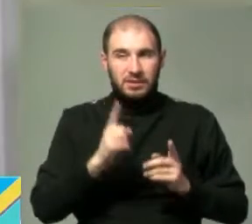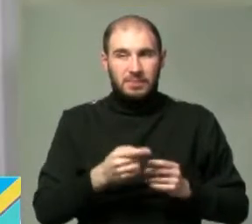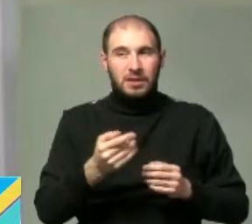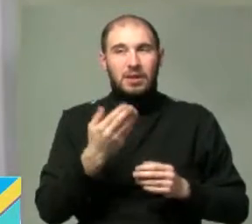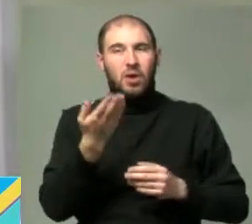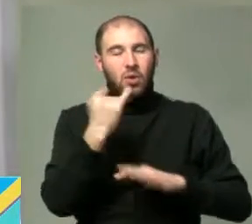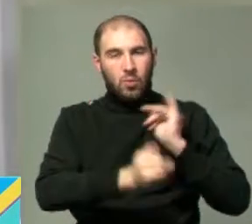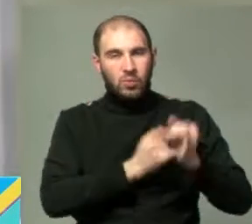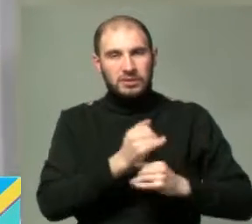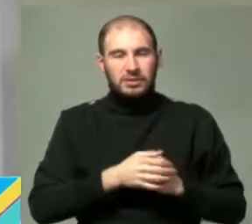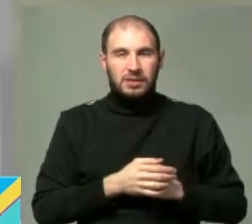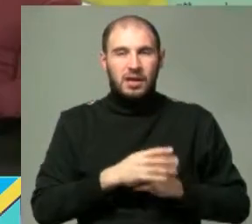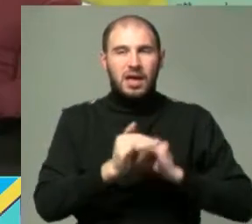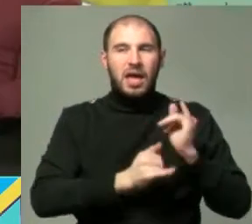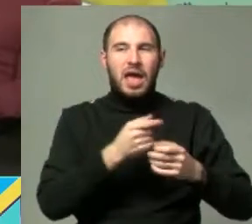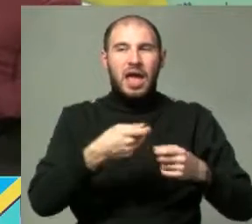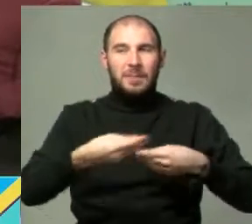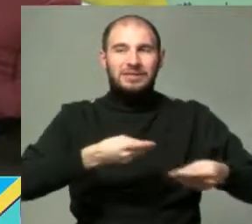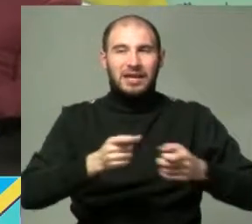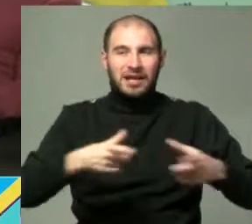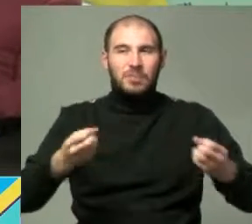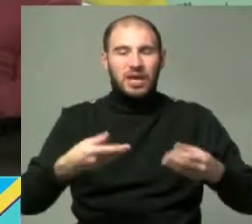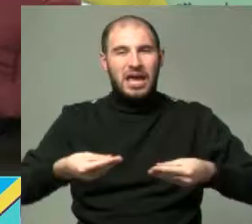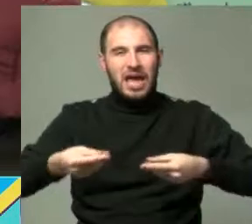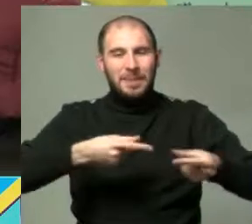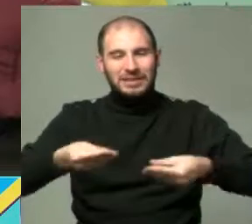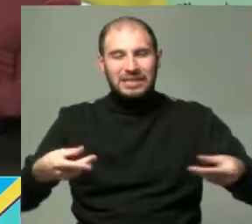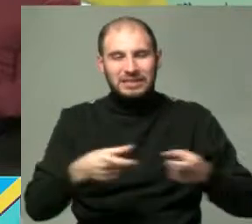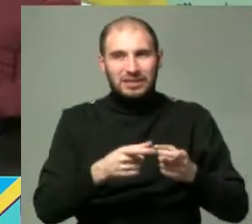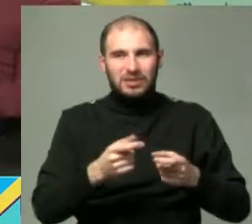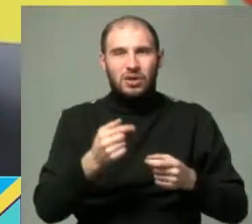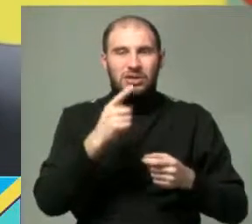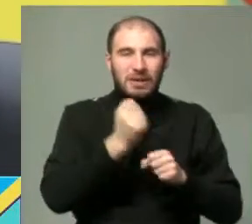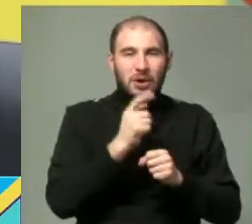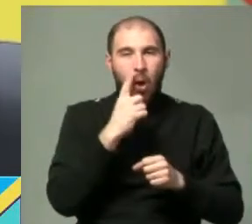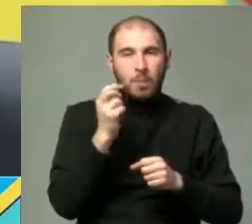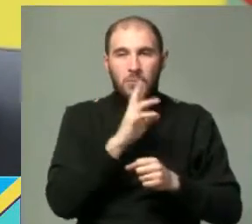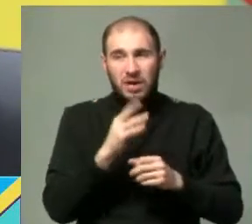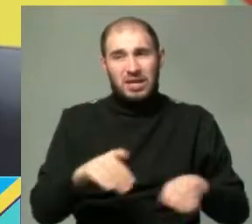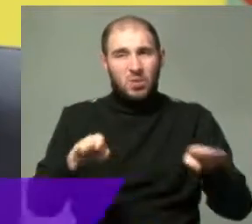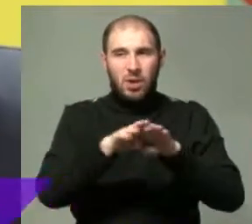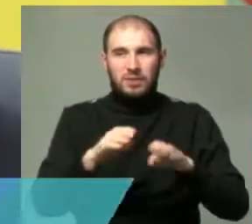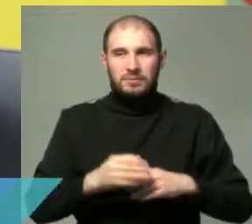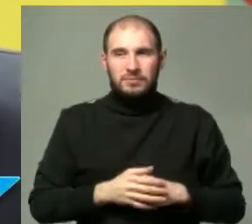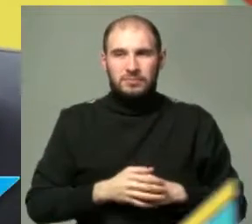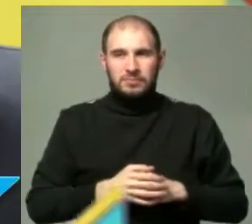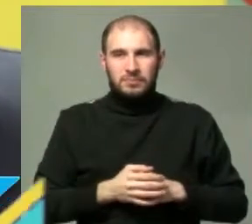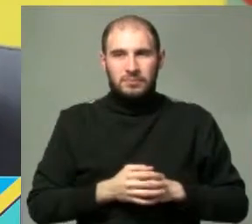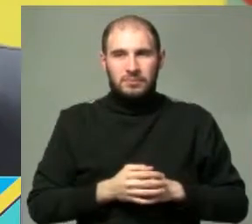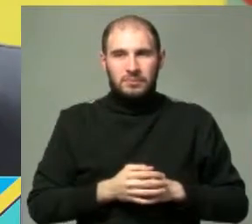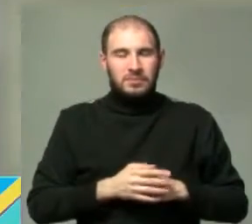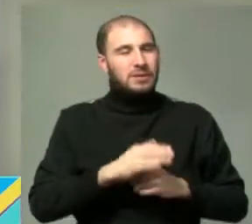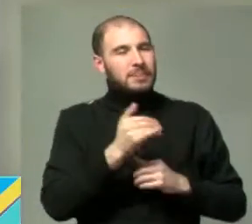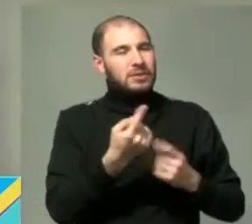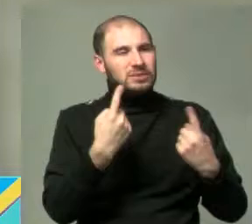refiriendo, se refiere a las empresas grandes, porque las empresas chicas, el trabajo del hombre y la mujer es a la par. Y sí,